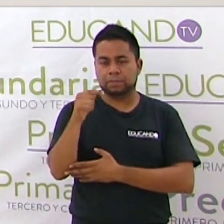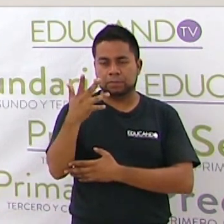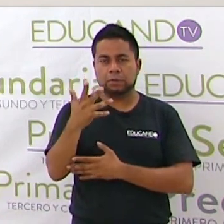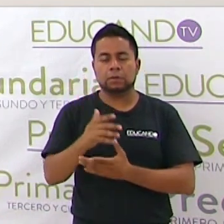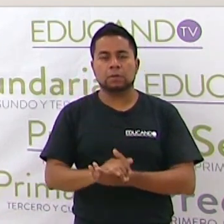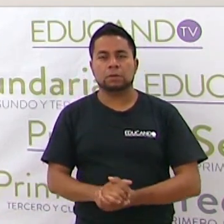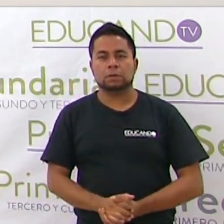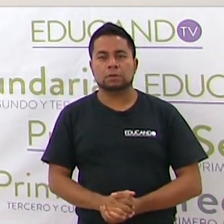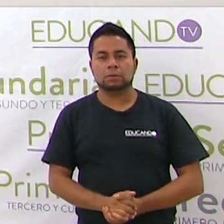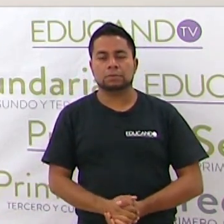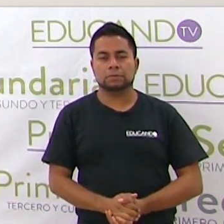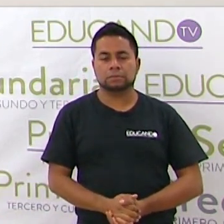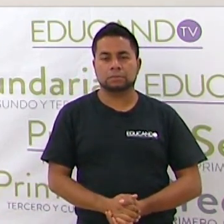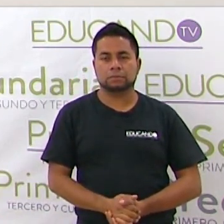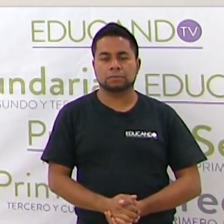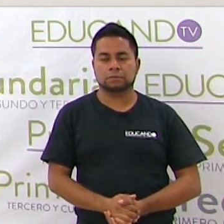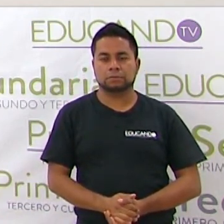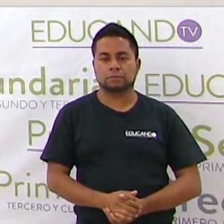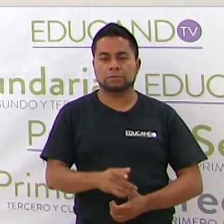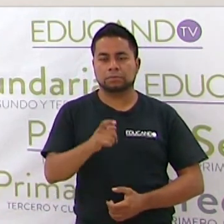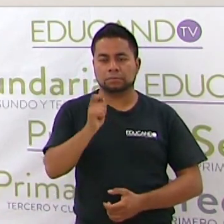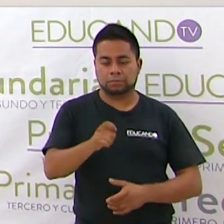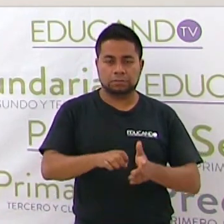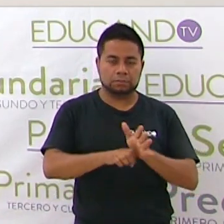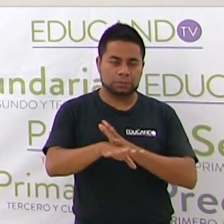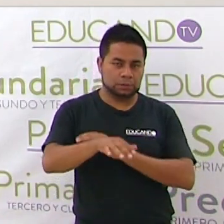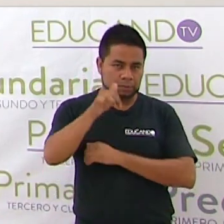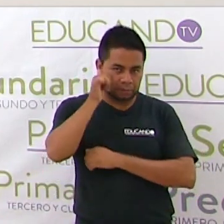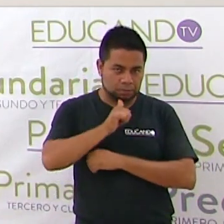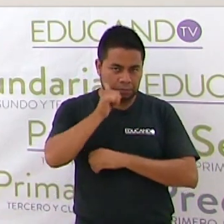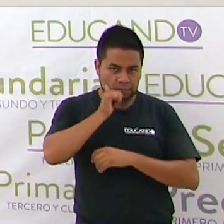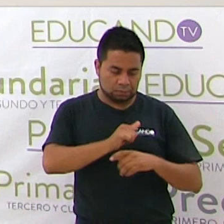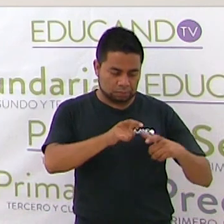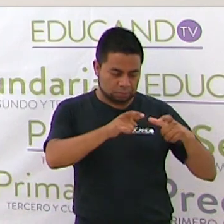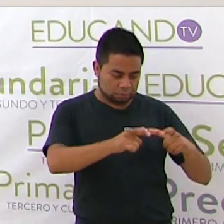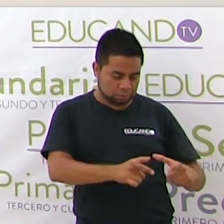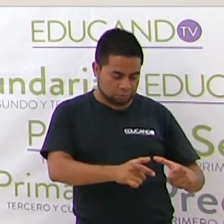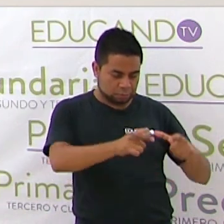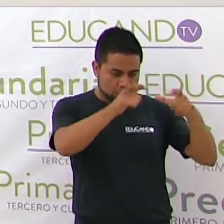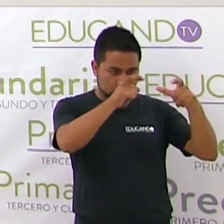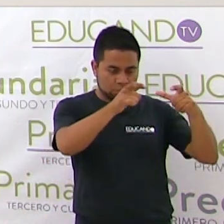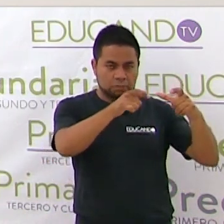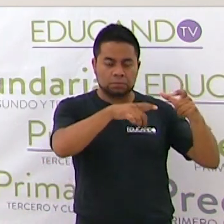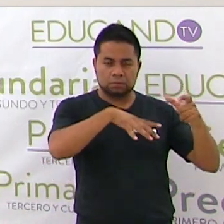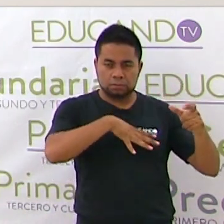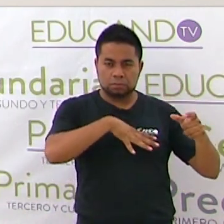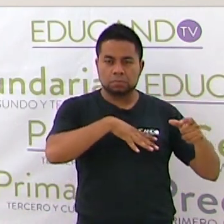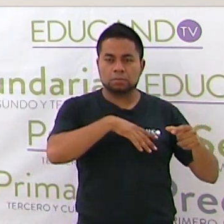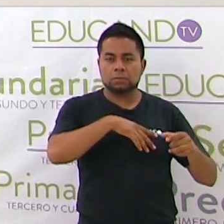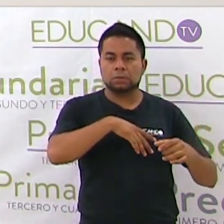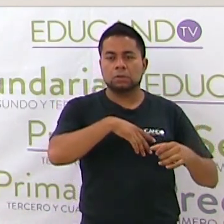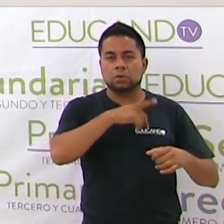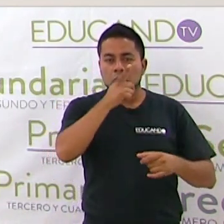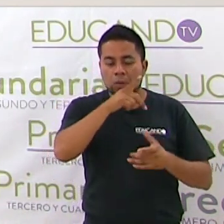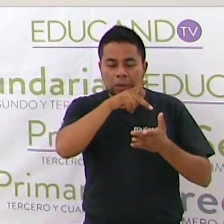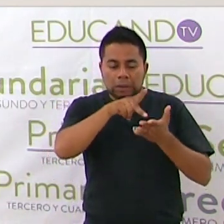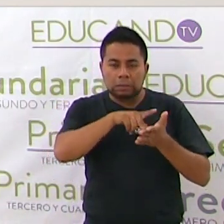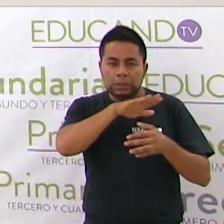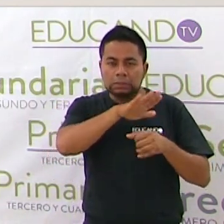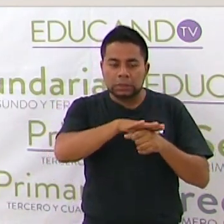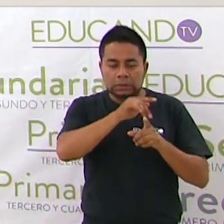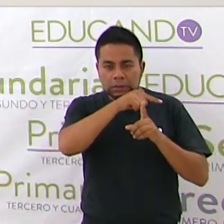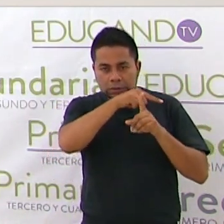1.5. Es decir, siempre en un cilindro va a haber una vez más y